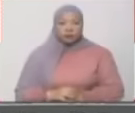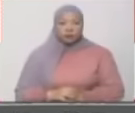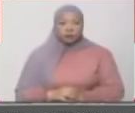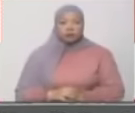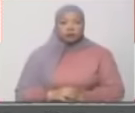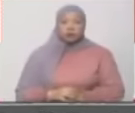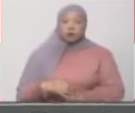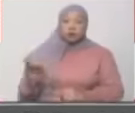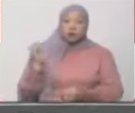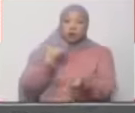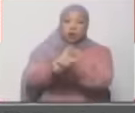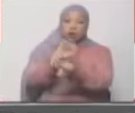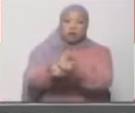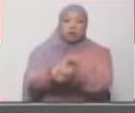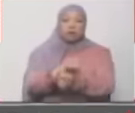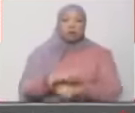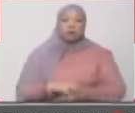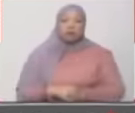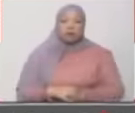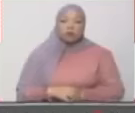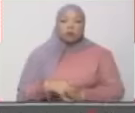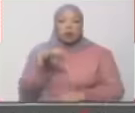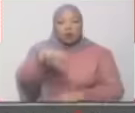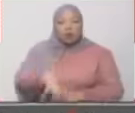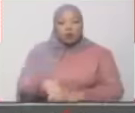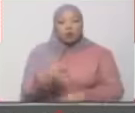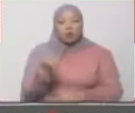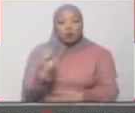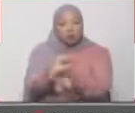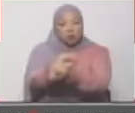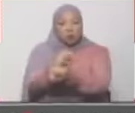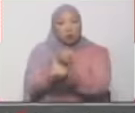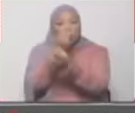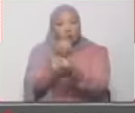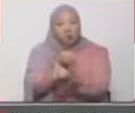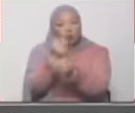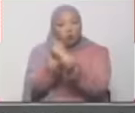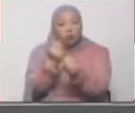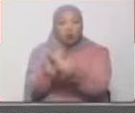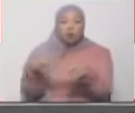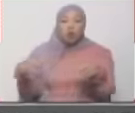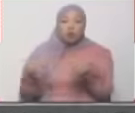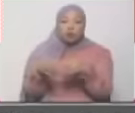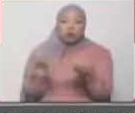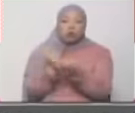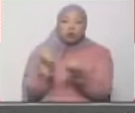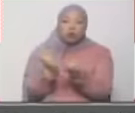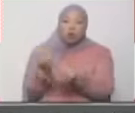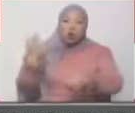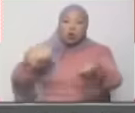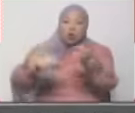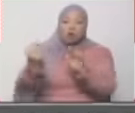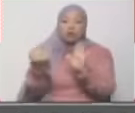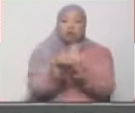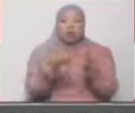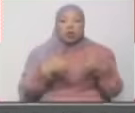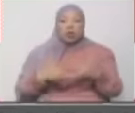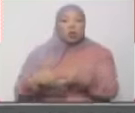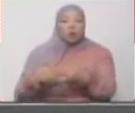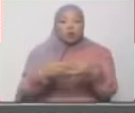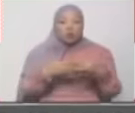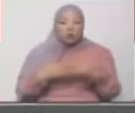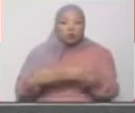Agarramos con las manos en la masa. Están convictos y confesos un grupo de mercenarios estadounidenses